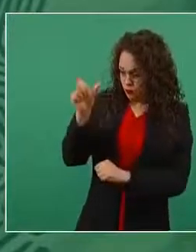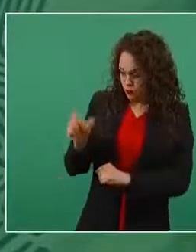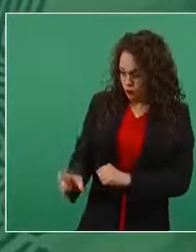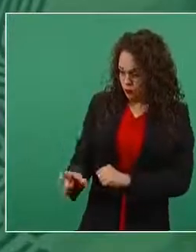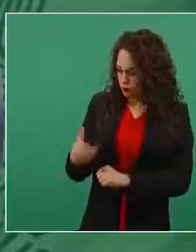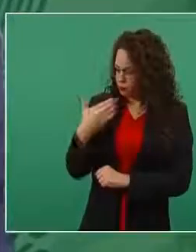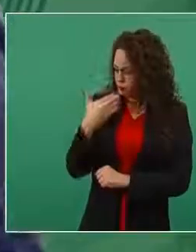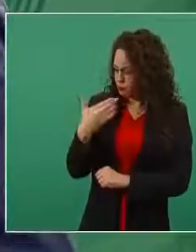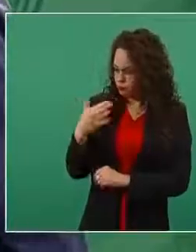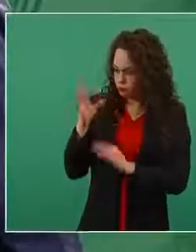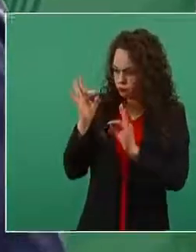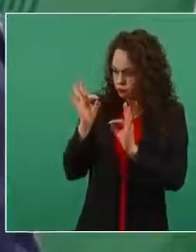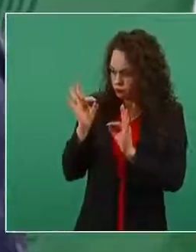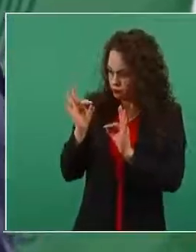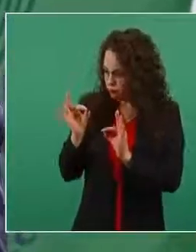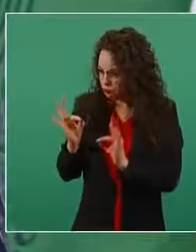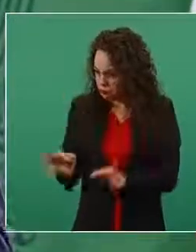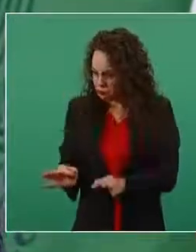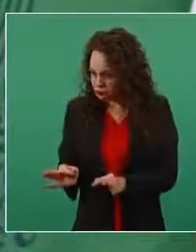moderada,